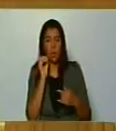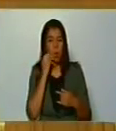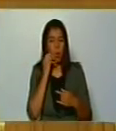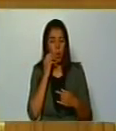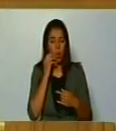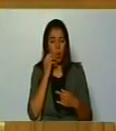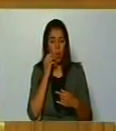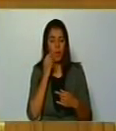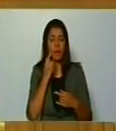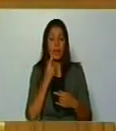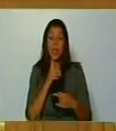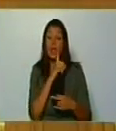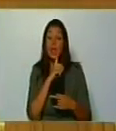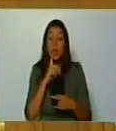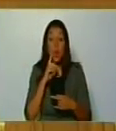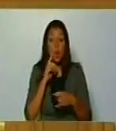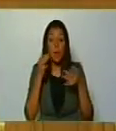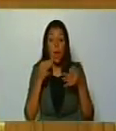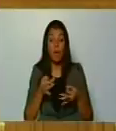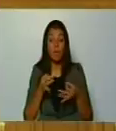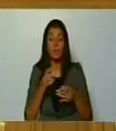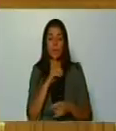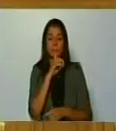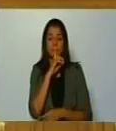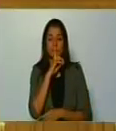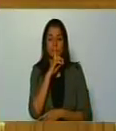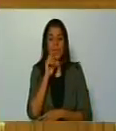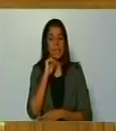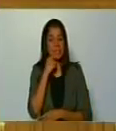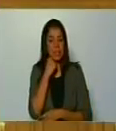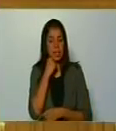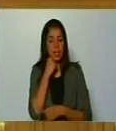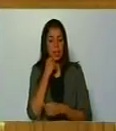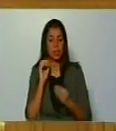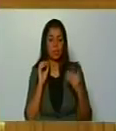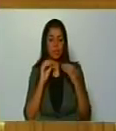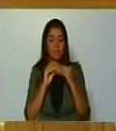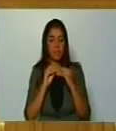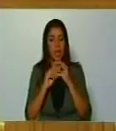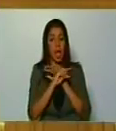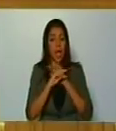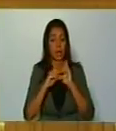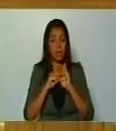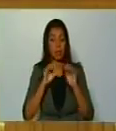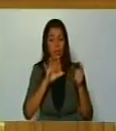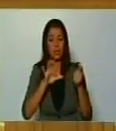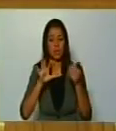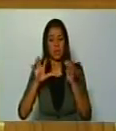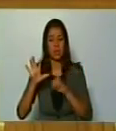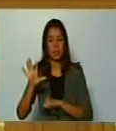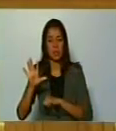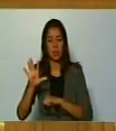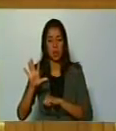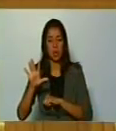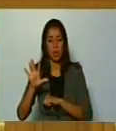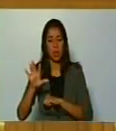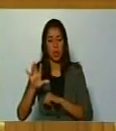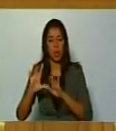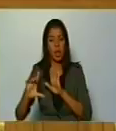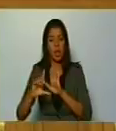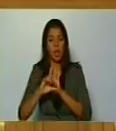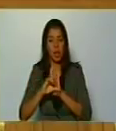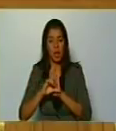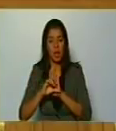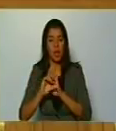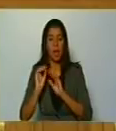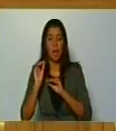identificaciones están resguardadas en conformidad a lo establecido en el artículo 65 de la Ley Orgánica